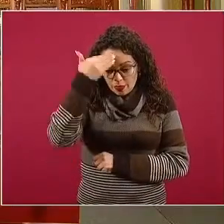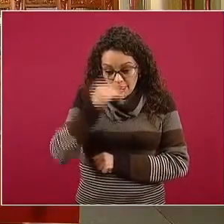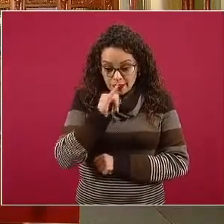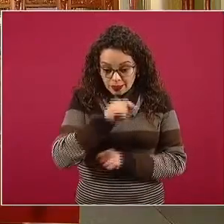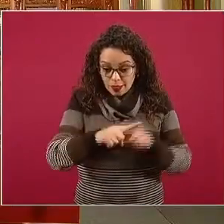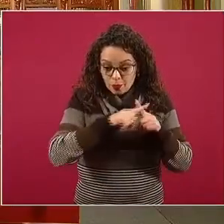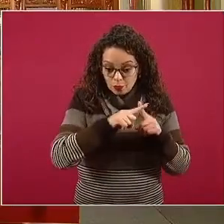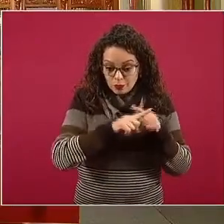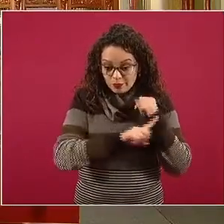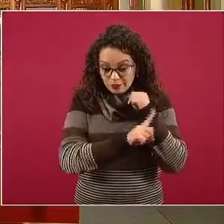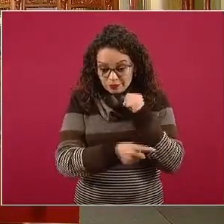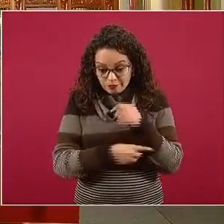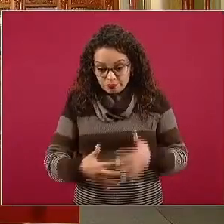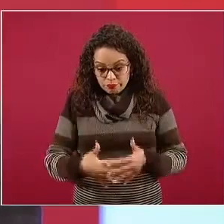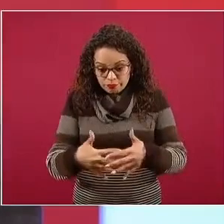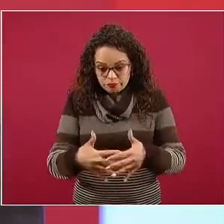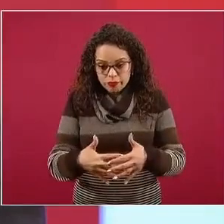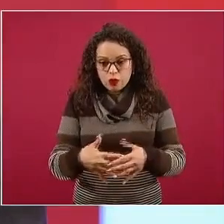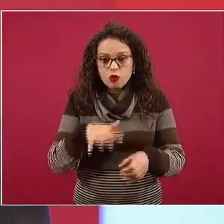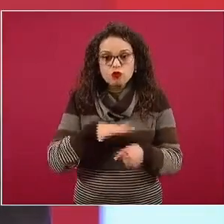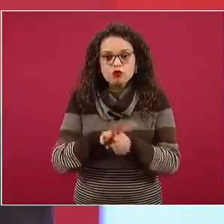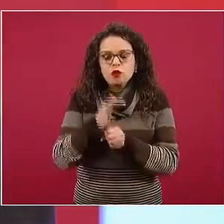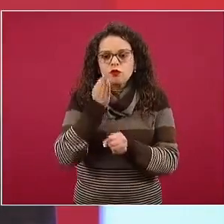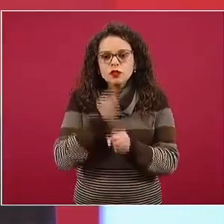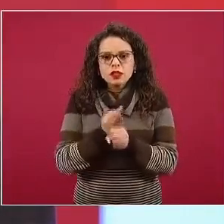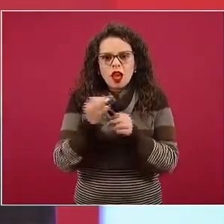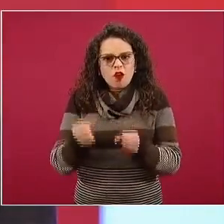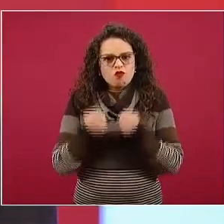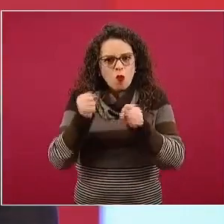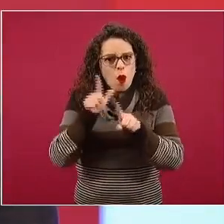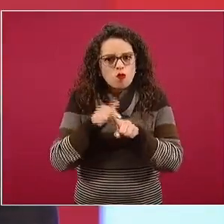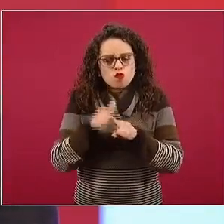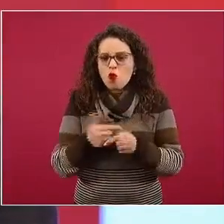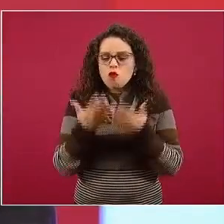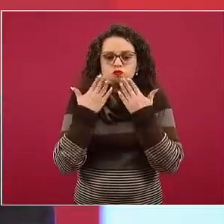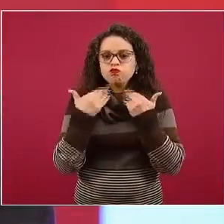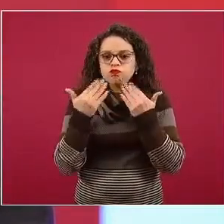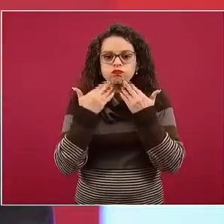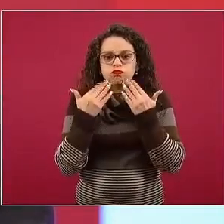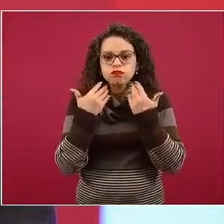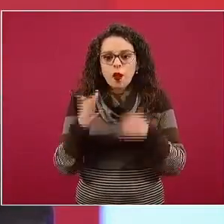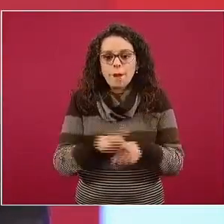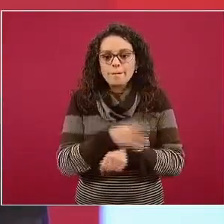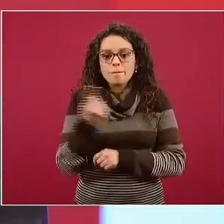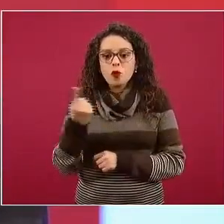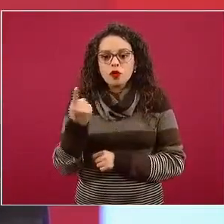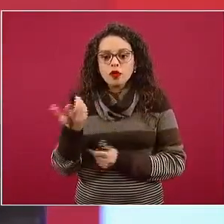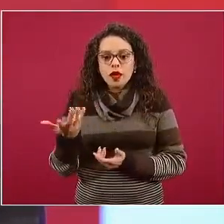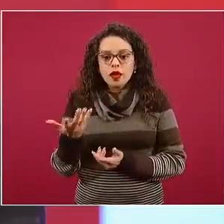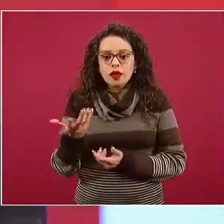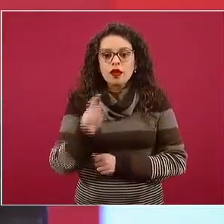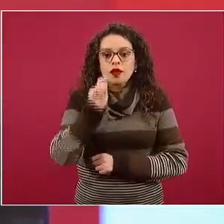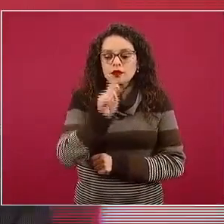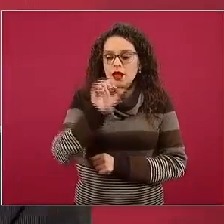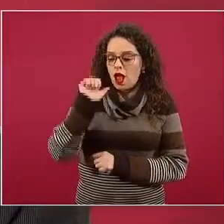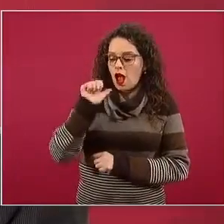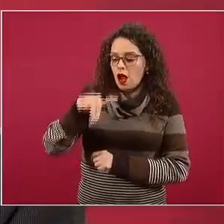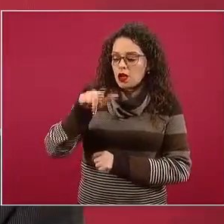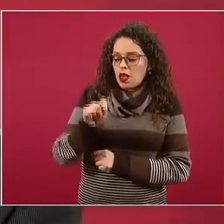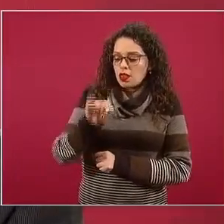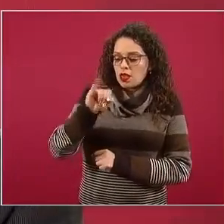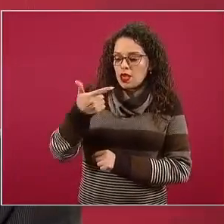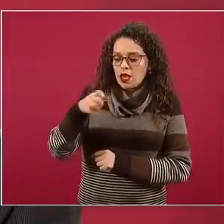prueba no se pinta con suficiente intensidad, porque la cantidad, por ejemplo, de antígenos